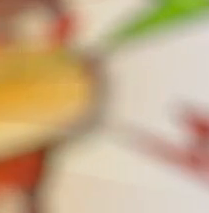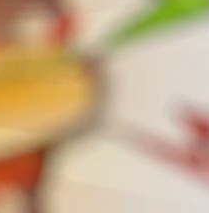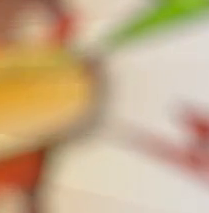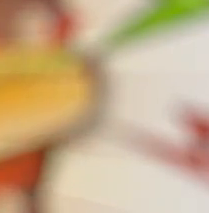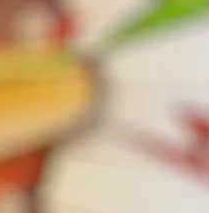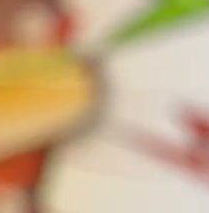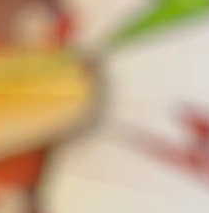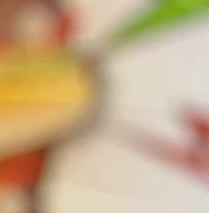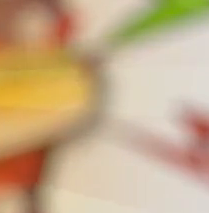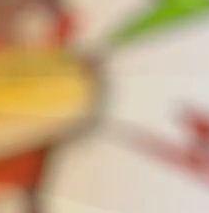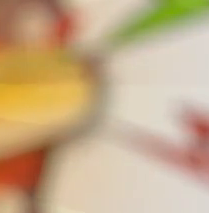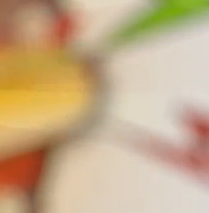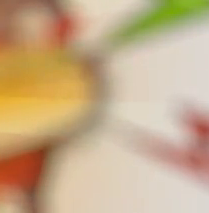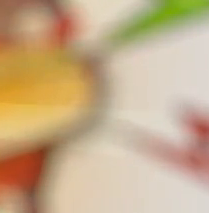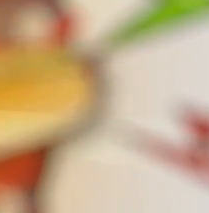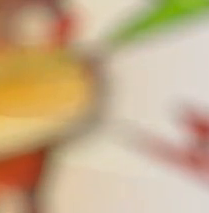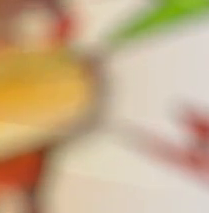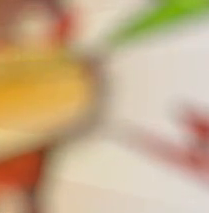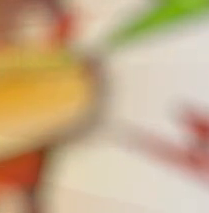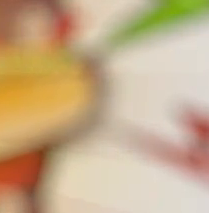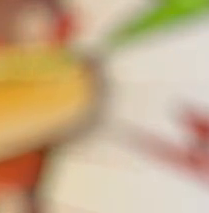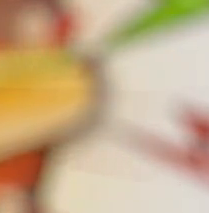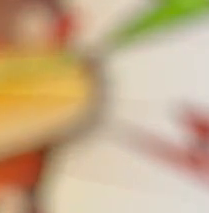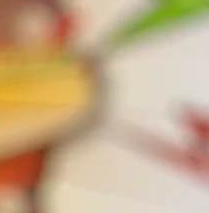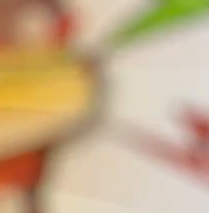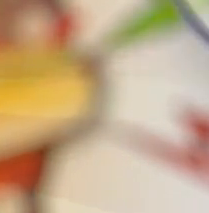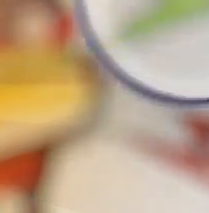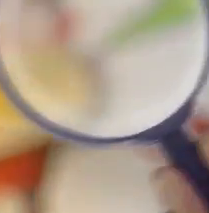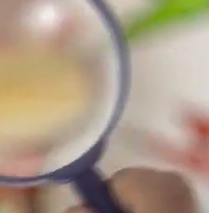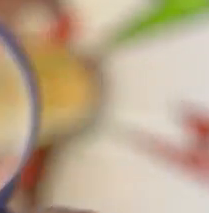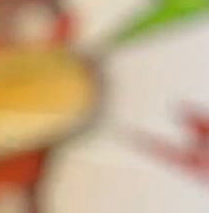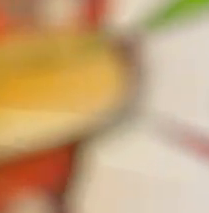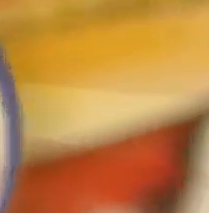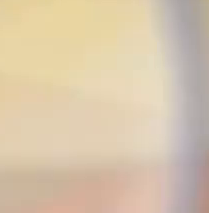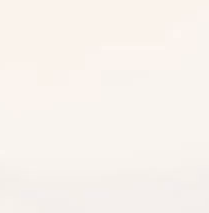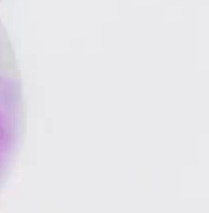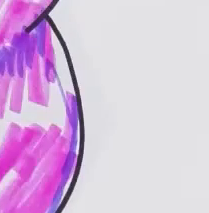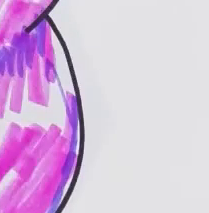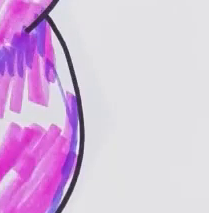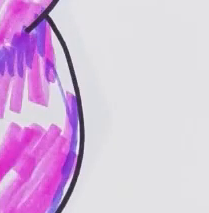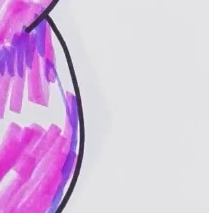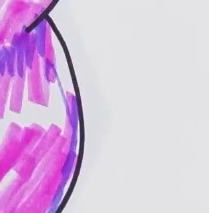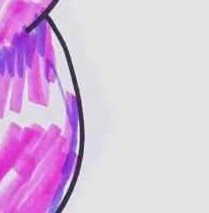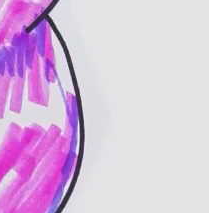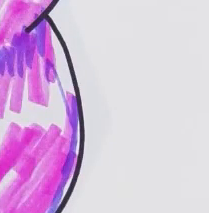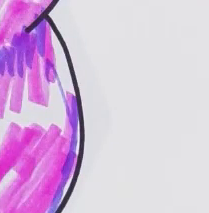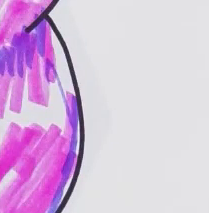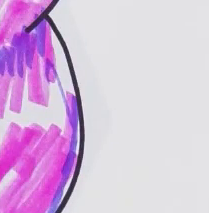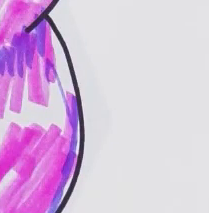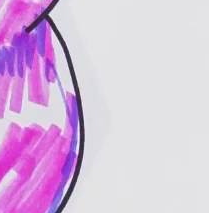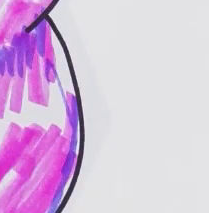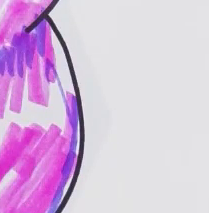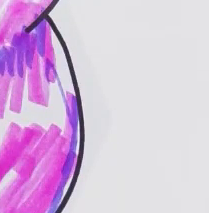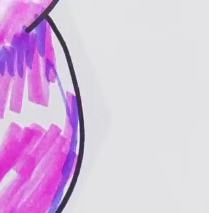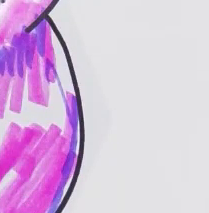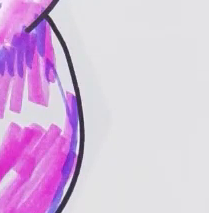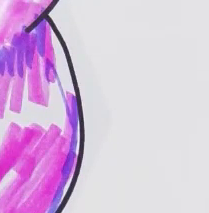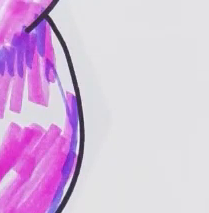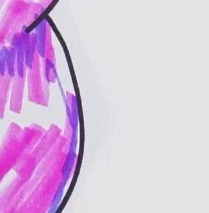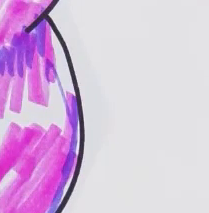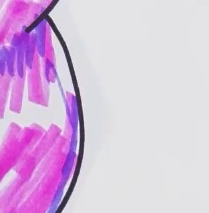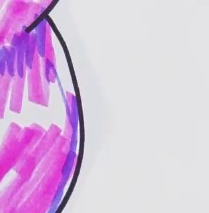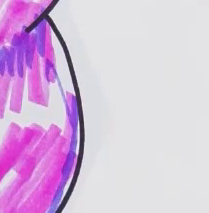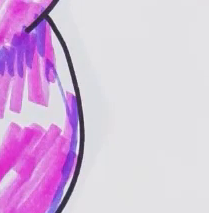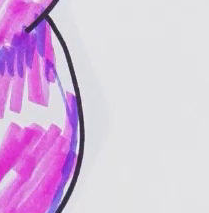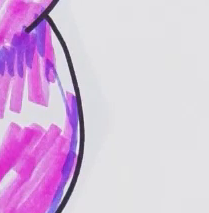los problemas digestivos y así fortalecer nuestro sistema inmune. La acción probiótica del BioPlus estimula